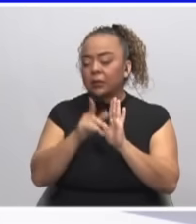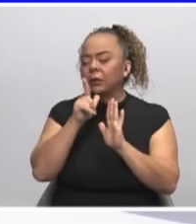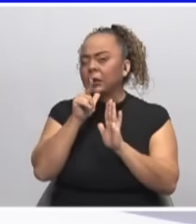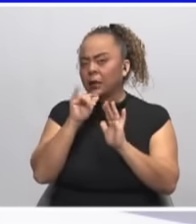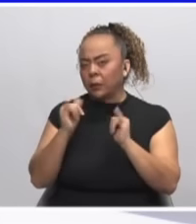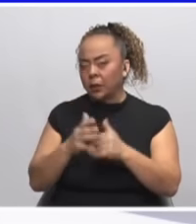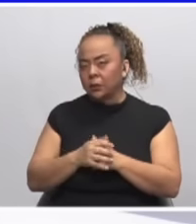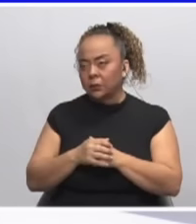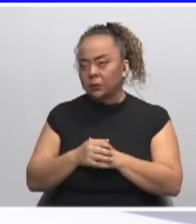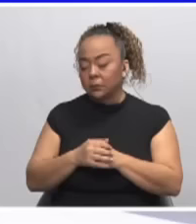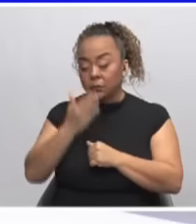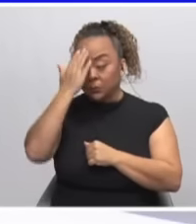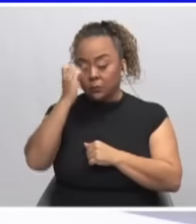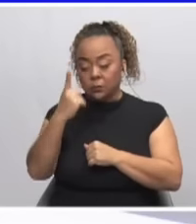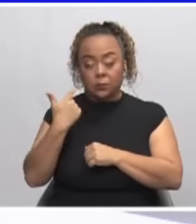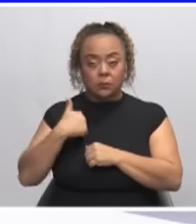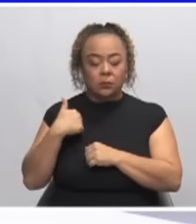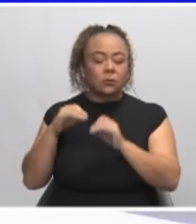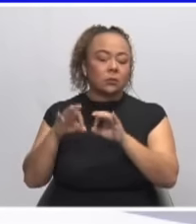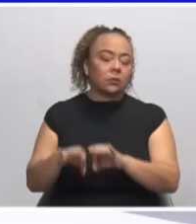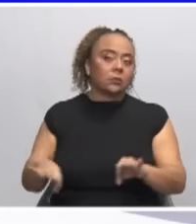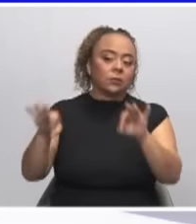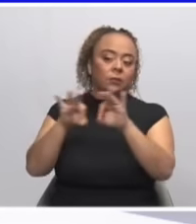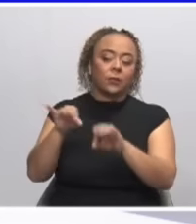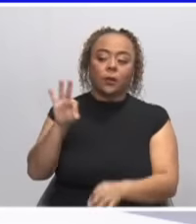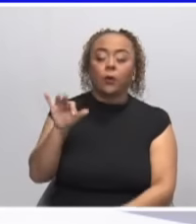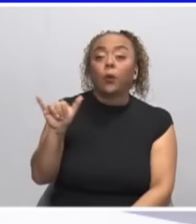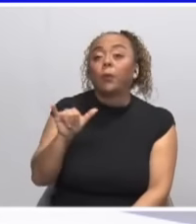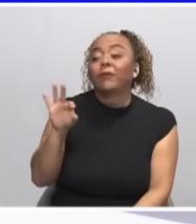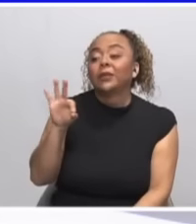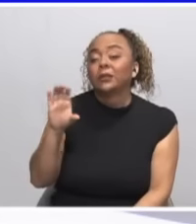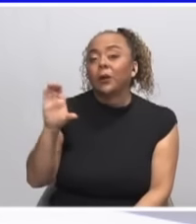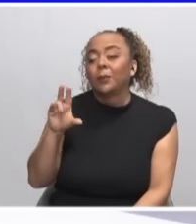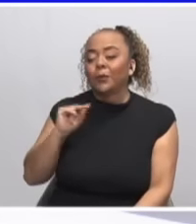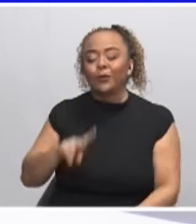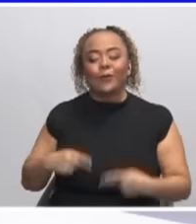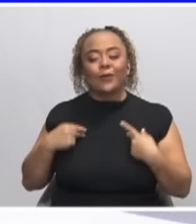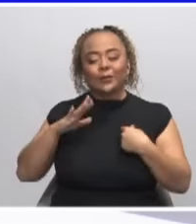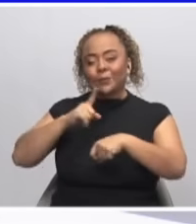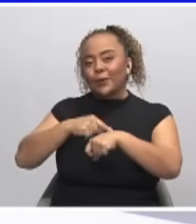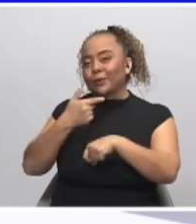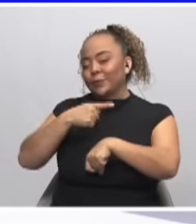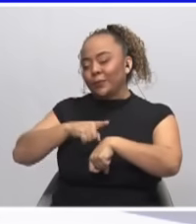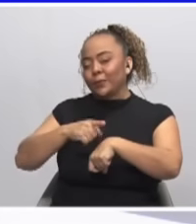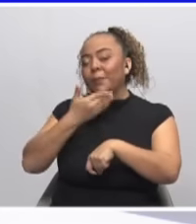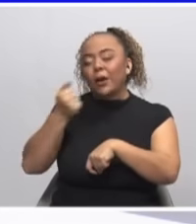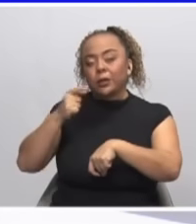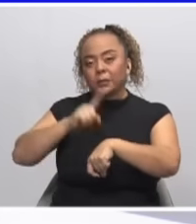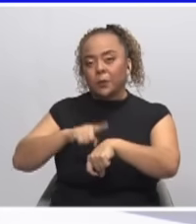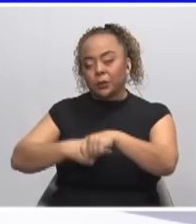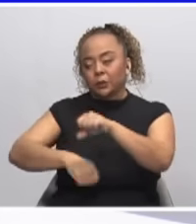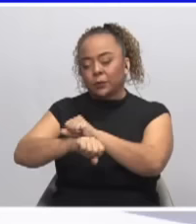van porque un hombre tan importante como Francisco calvo no vive sus mejores horas futbolísticas